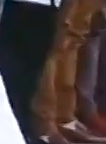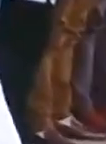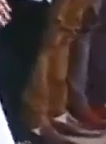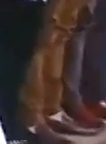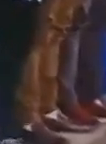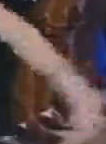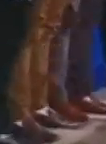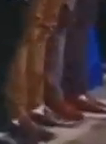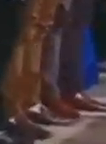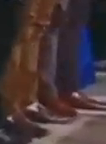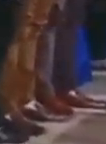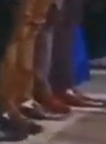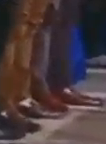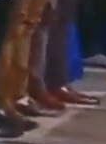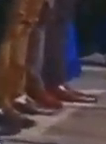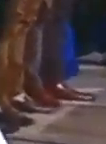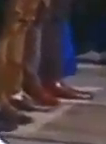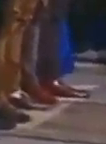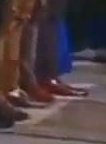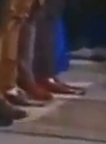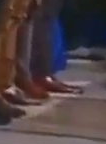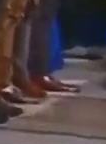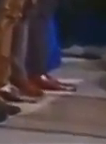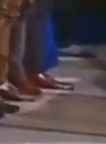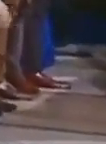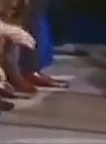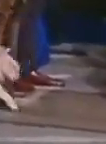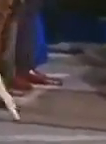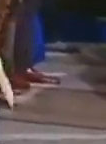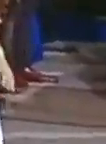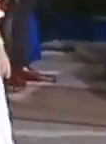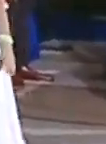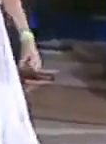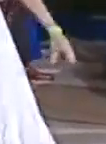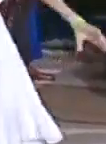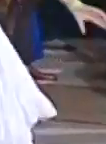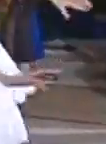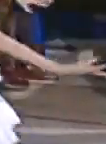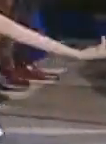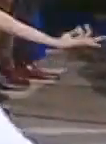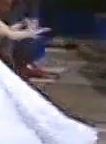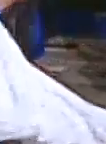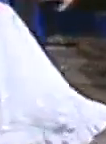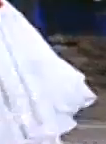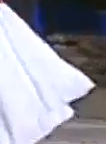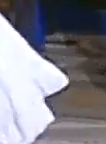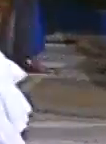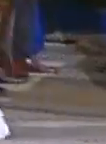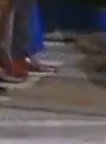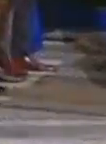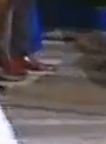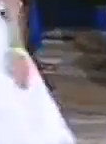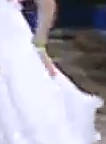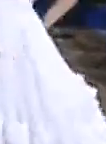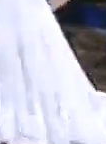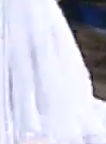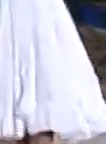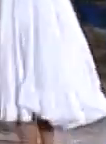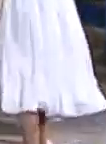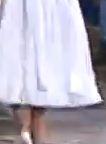16º aniversario de la misión Barrio Adentro, programa de salud revolucionario que